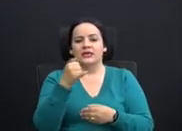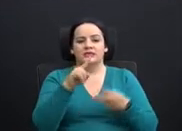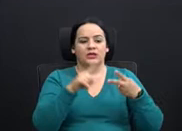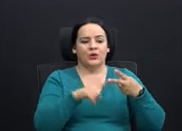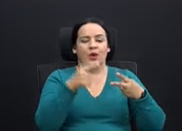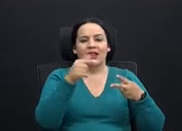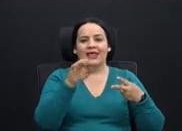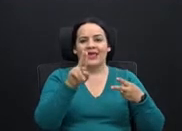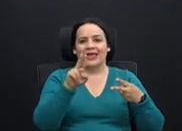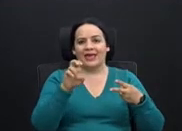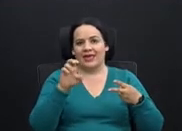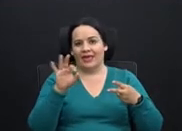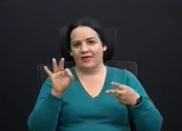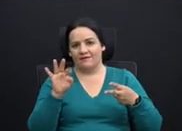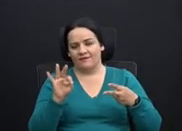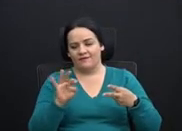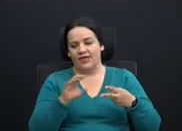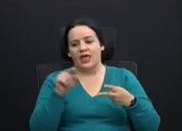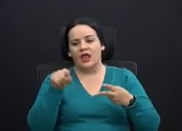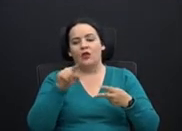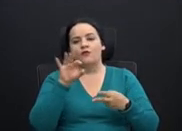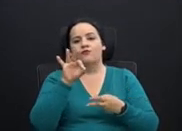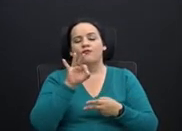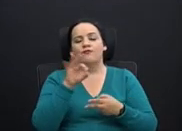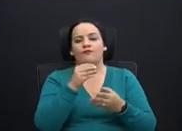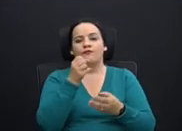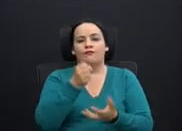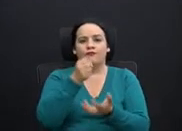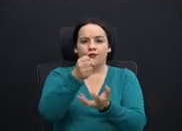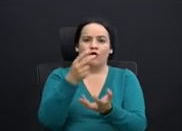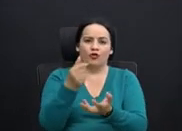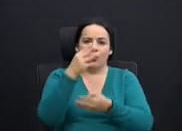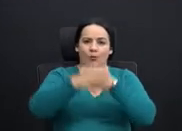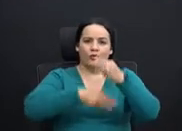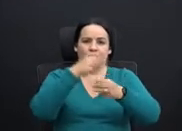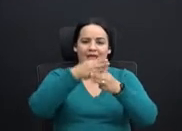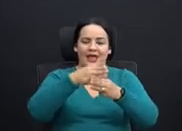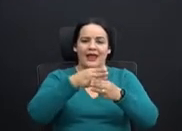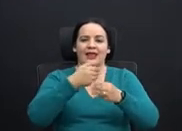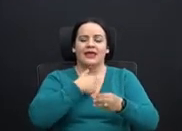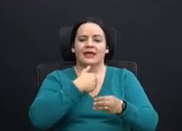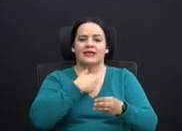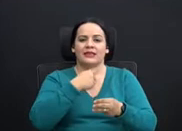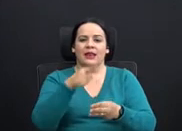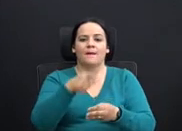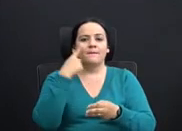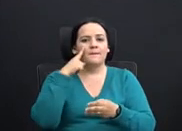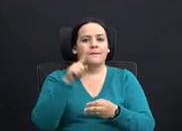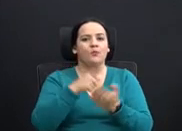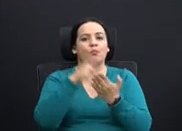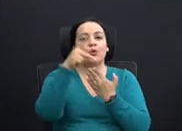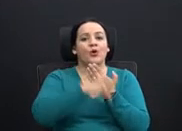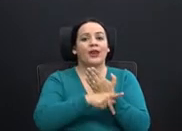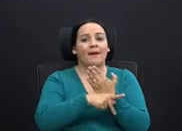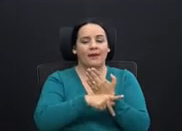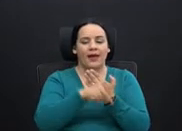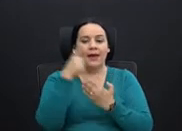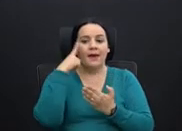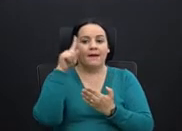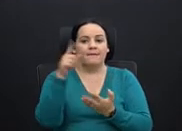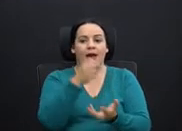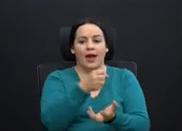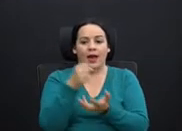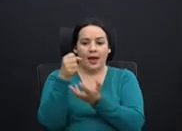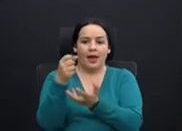Mundial Ambiental, que tiene un programa para ligar con el tema de oro y residuos, y los fondos son